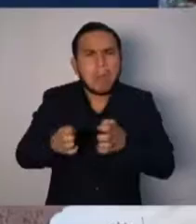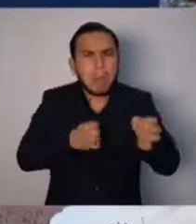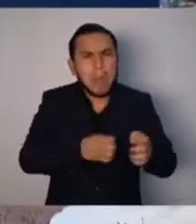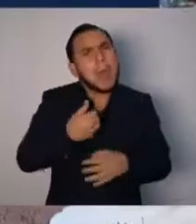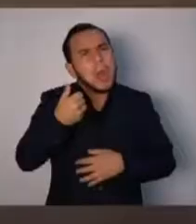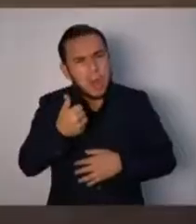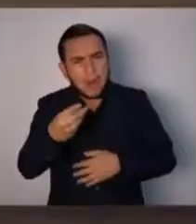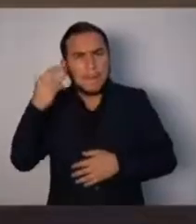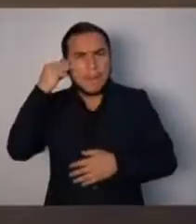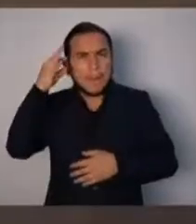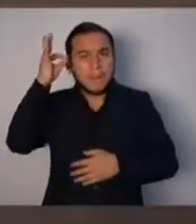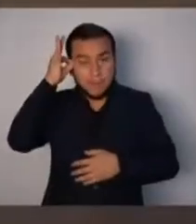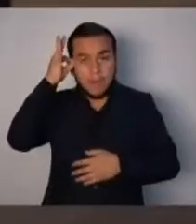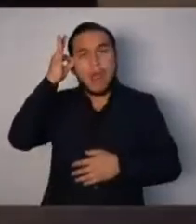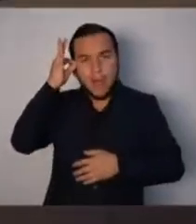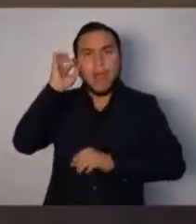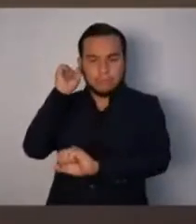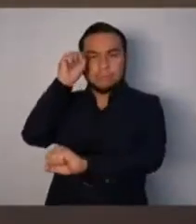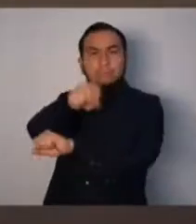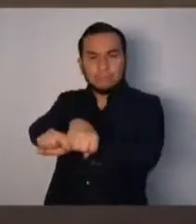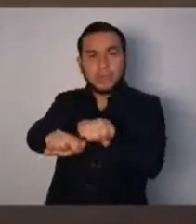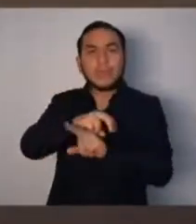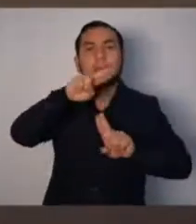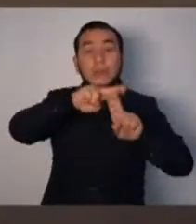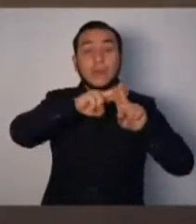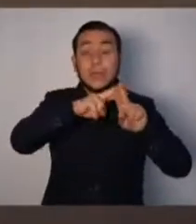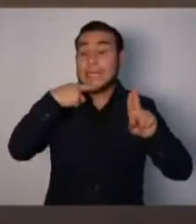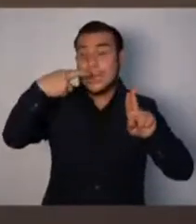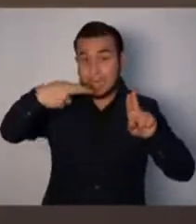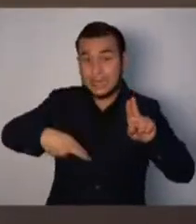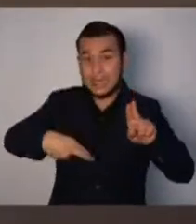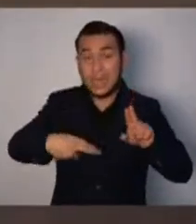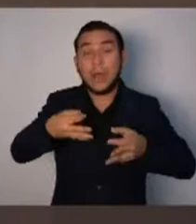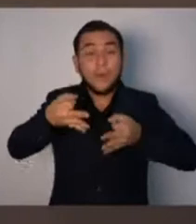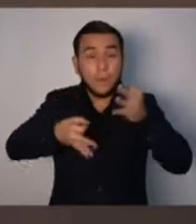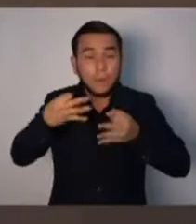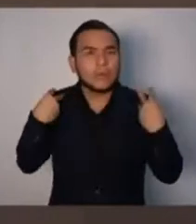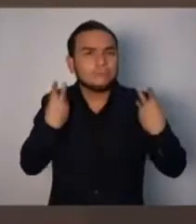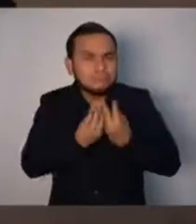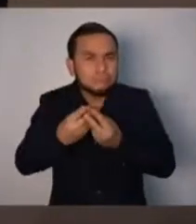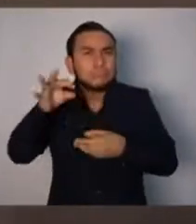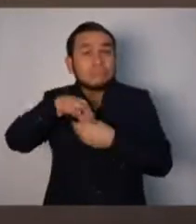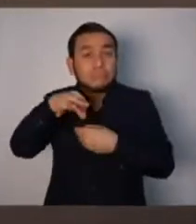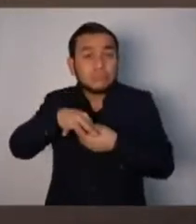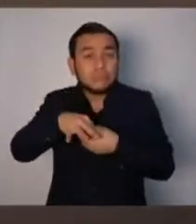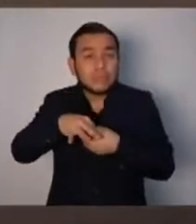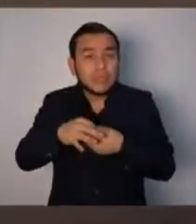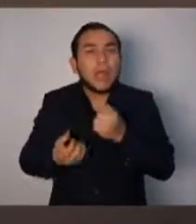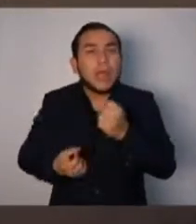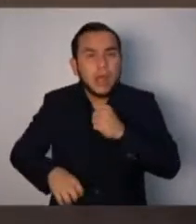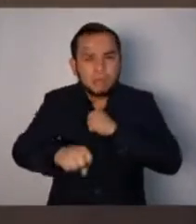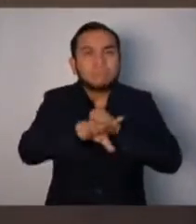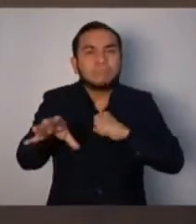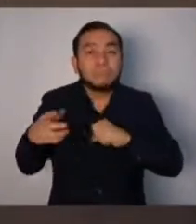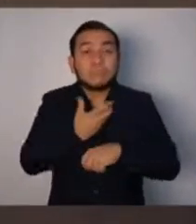abrirse funes les sirve para derrotar arena pero hoy si viene la verdadera justicia social y no sólo vote por sánchez cerén y se campaña por sánchez cerén